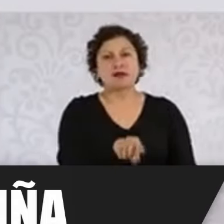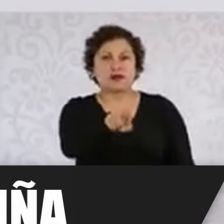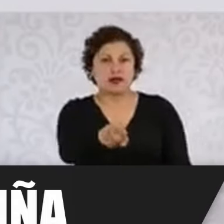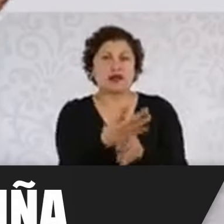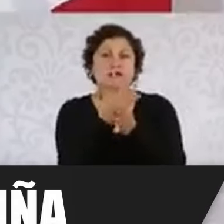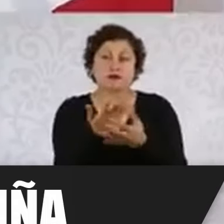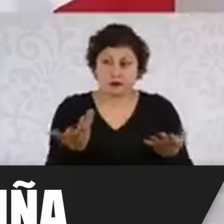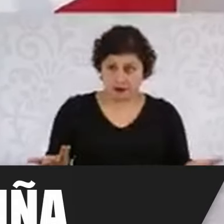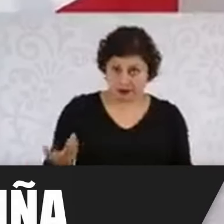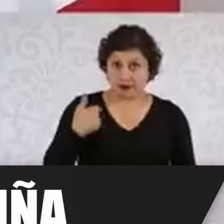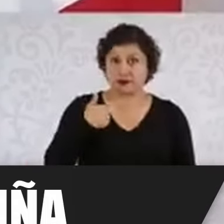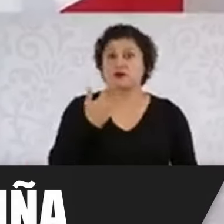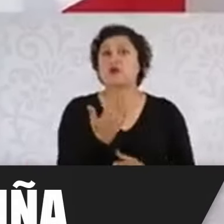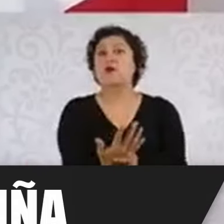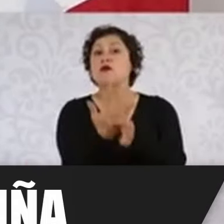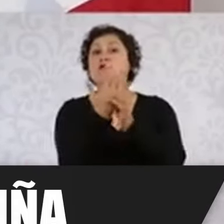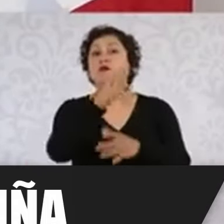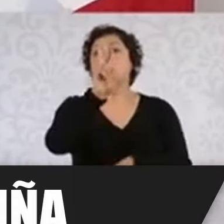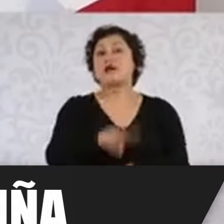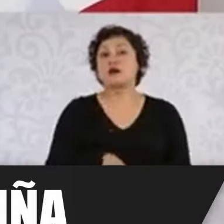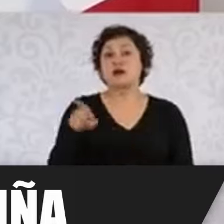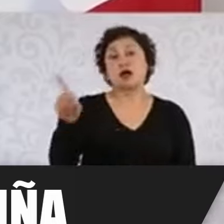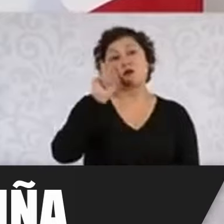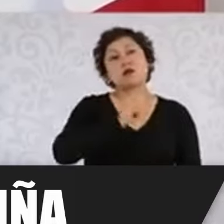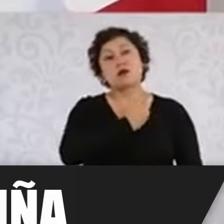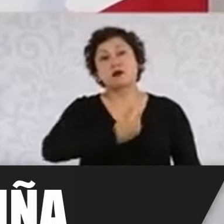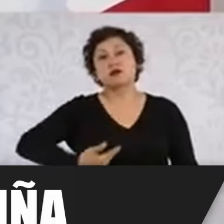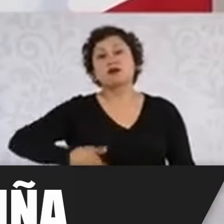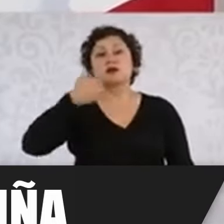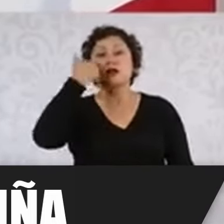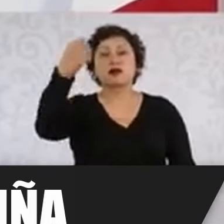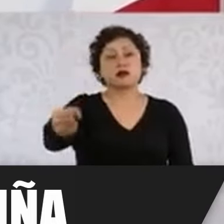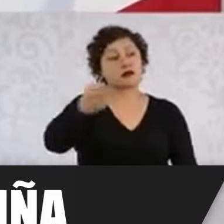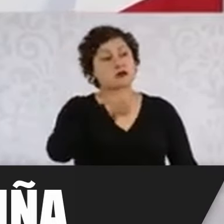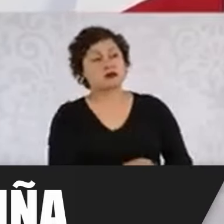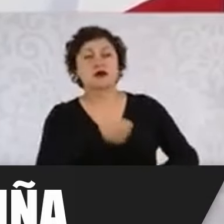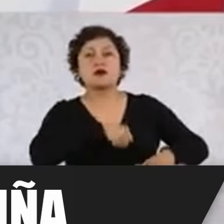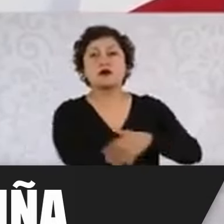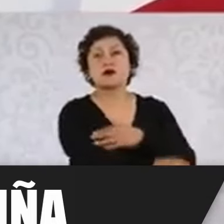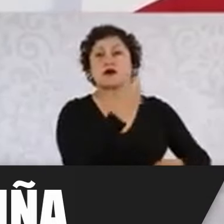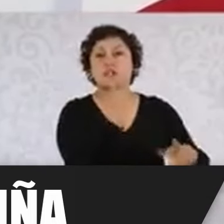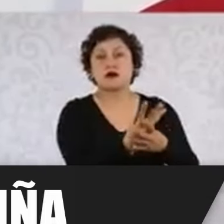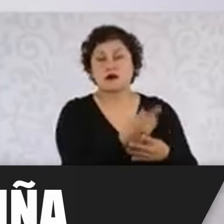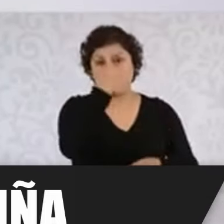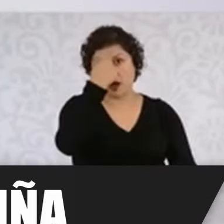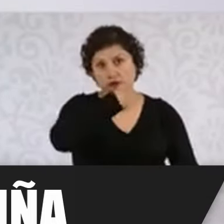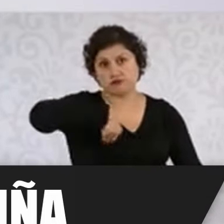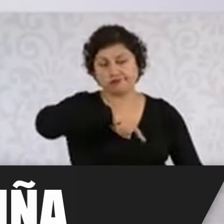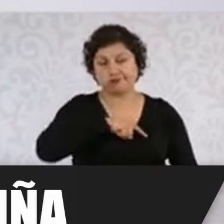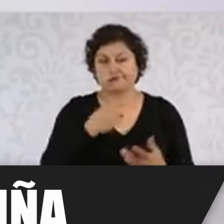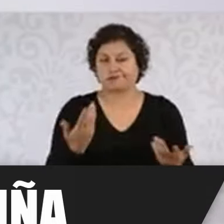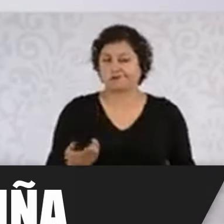la ministra, al ministro, al... Ellos están tomando una decisión política, no